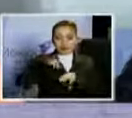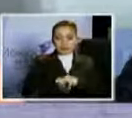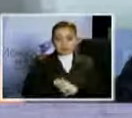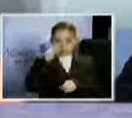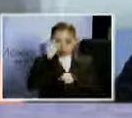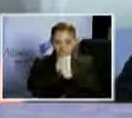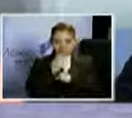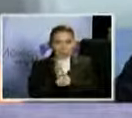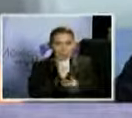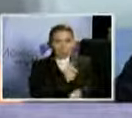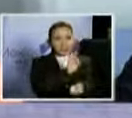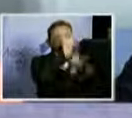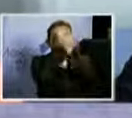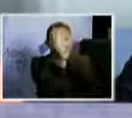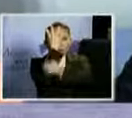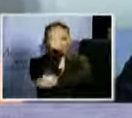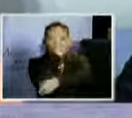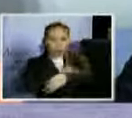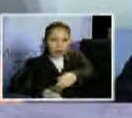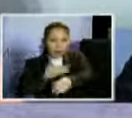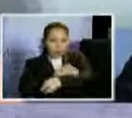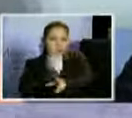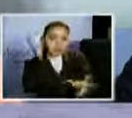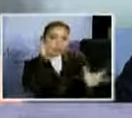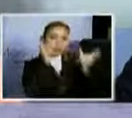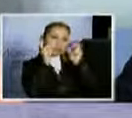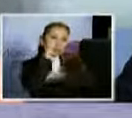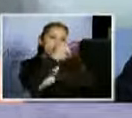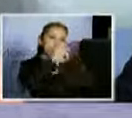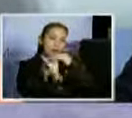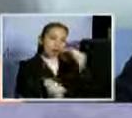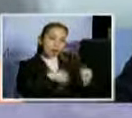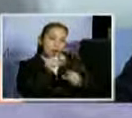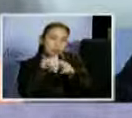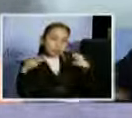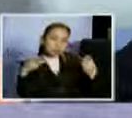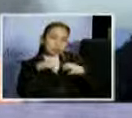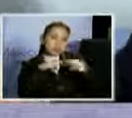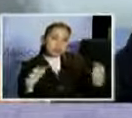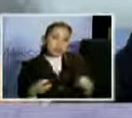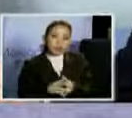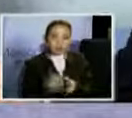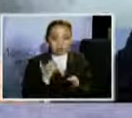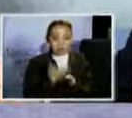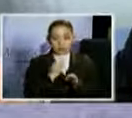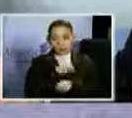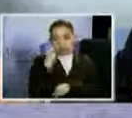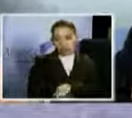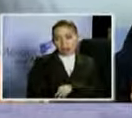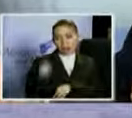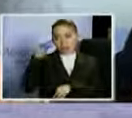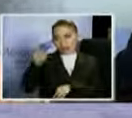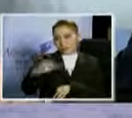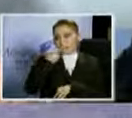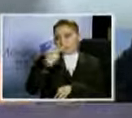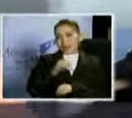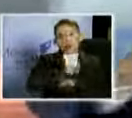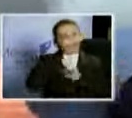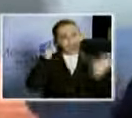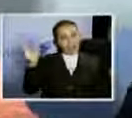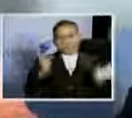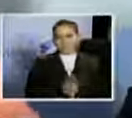primera fila desde las 4 de la tarde escuchando a todos los paneles. Y era o sea que ahora estamos obligados a escucharla a usted, por supuesto. Sí,